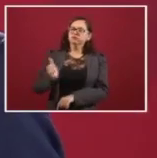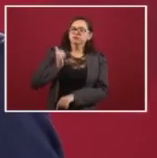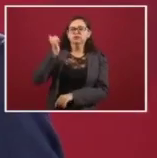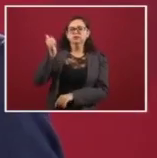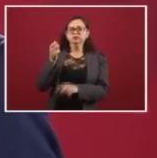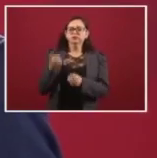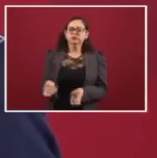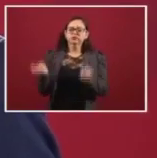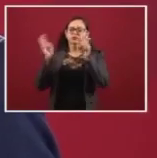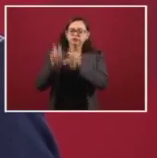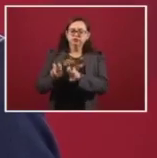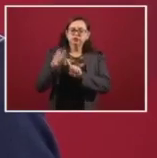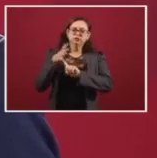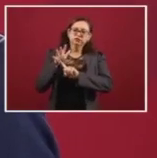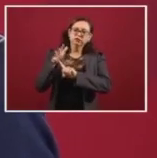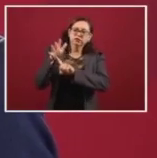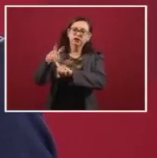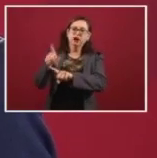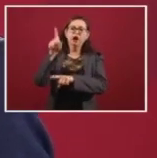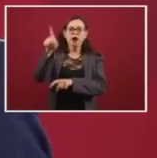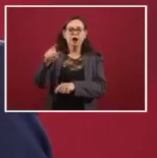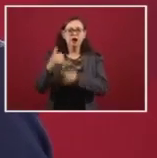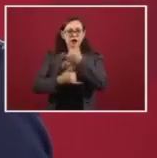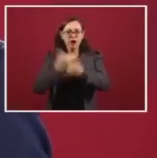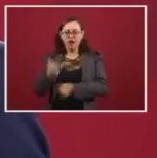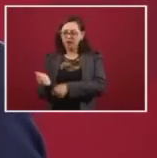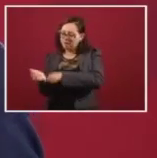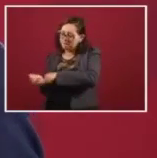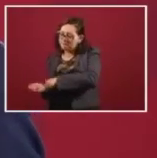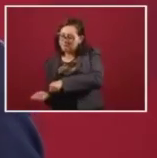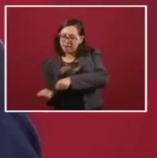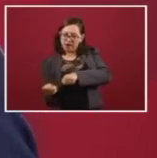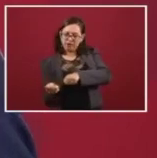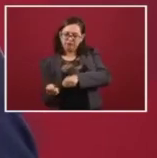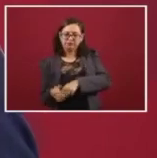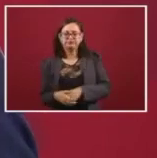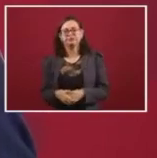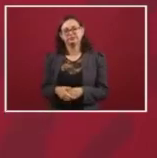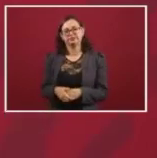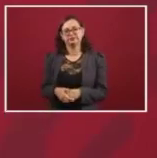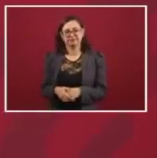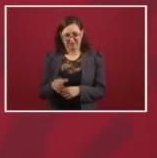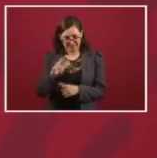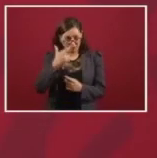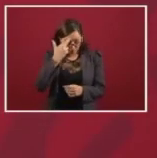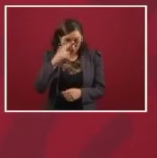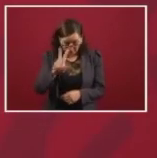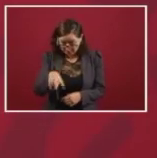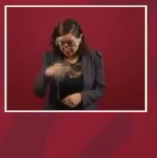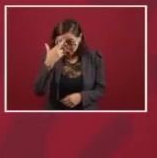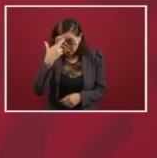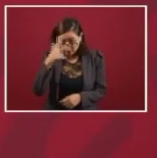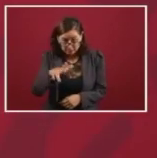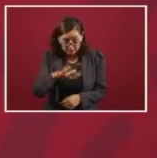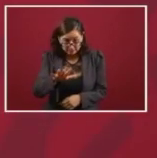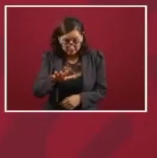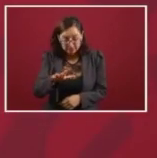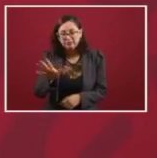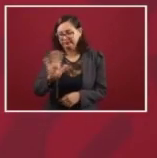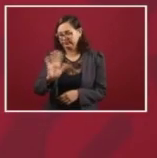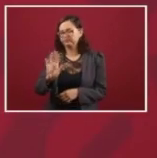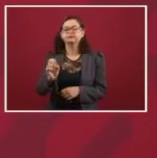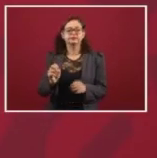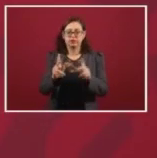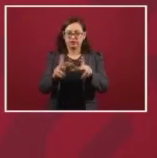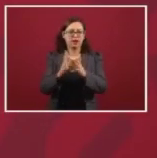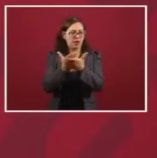¿Sí se acuerdan de eso, no? Pues ya. Todo eso no existe, ¿no? No se